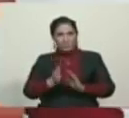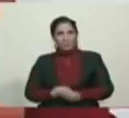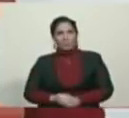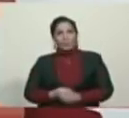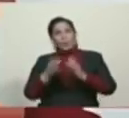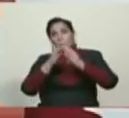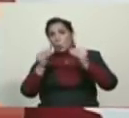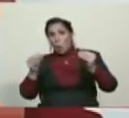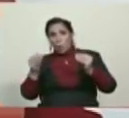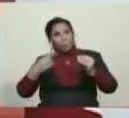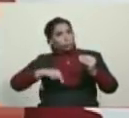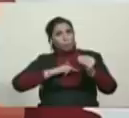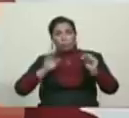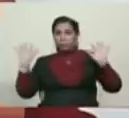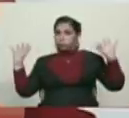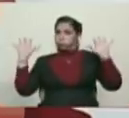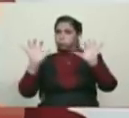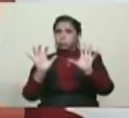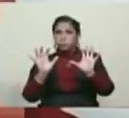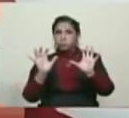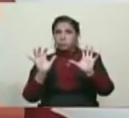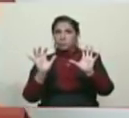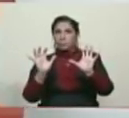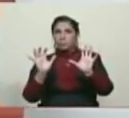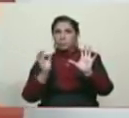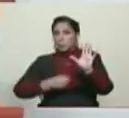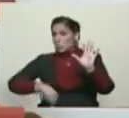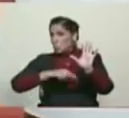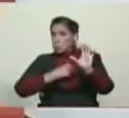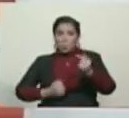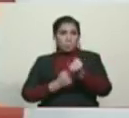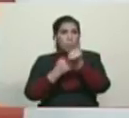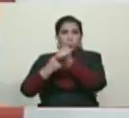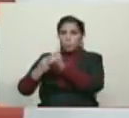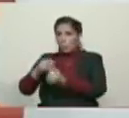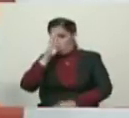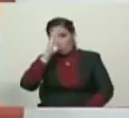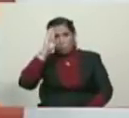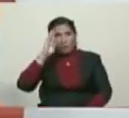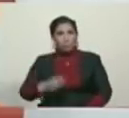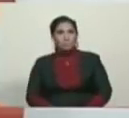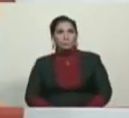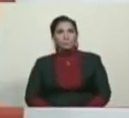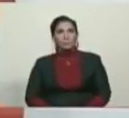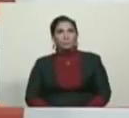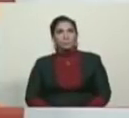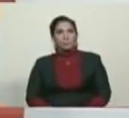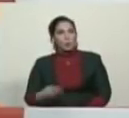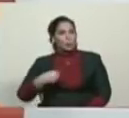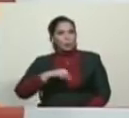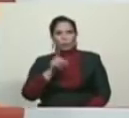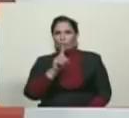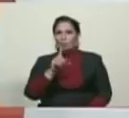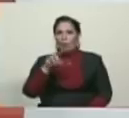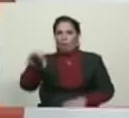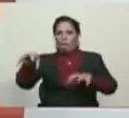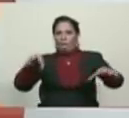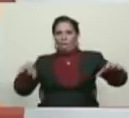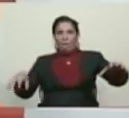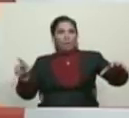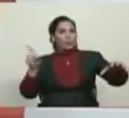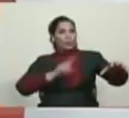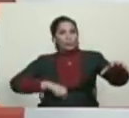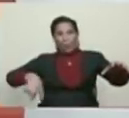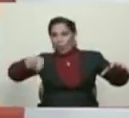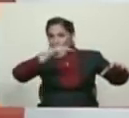Todos estaremos con Freddy. Todos estaremos con Freddy, o todos estaremos con Diosdado. No estamos divididos para nada, estamos muy unidos.